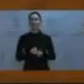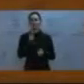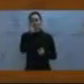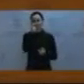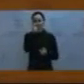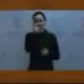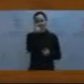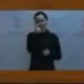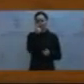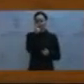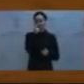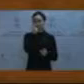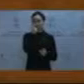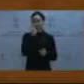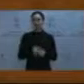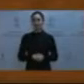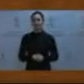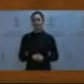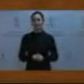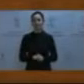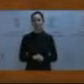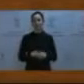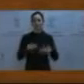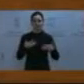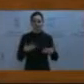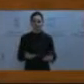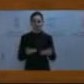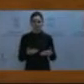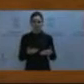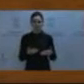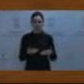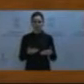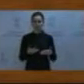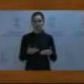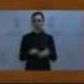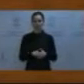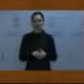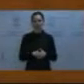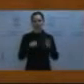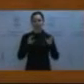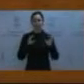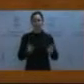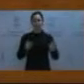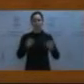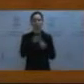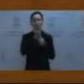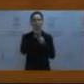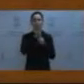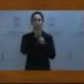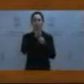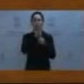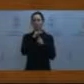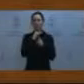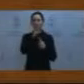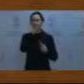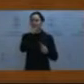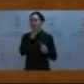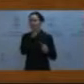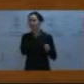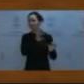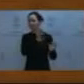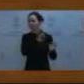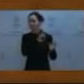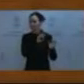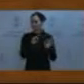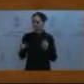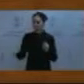Lo tuvieran ustedes en la mano y la grave situación de su partido en Asturias les condicionó. Y es un error que van a pagar los